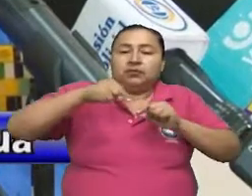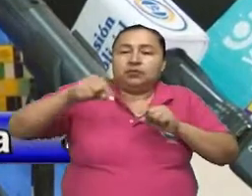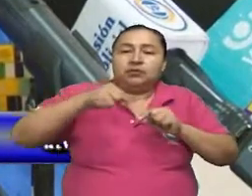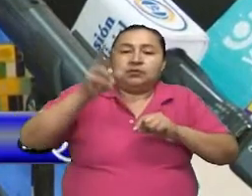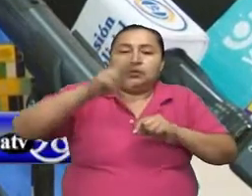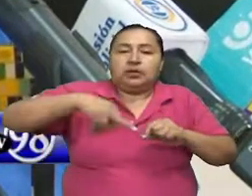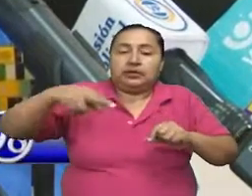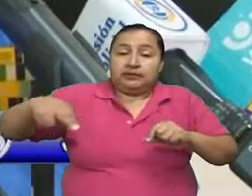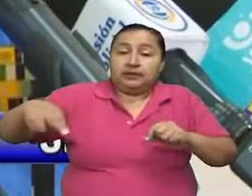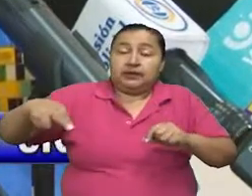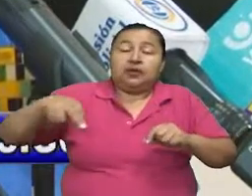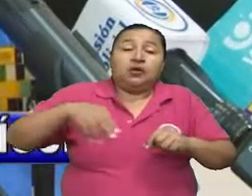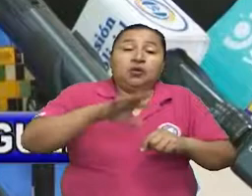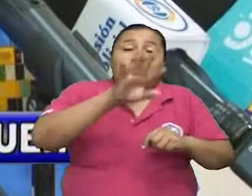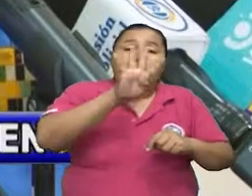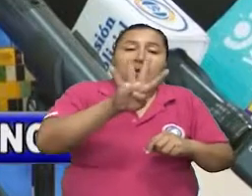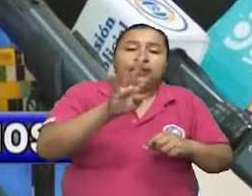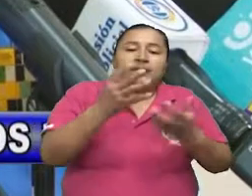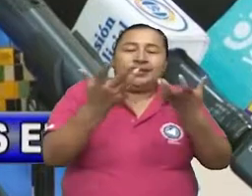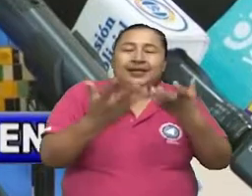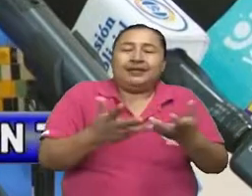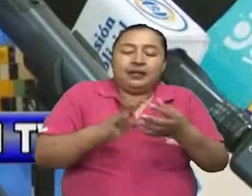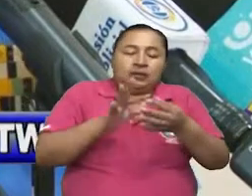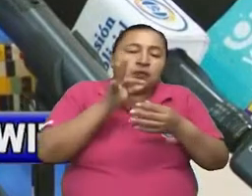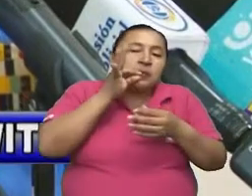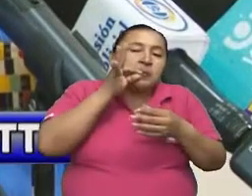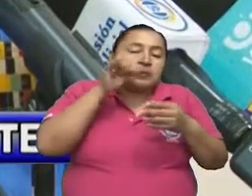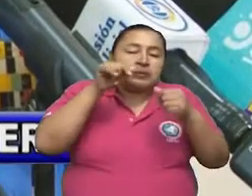Rivas con 4 libras de marihuana.